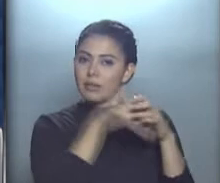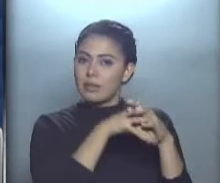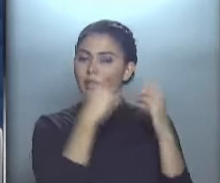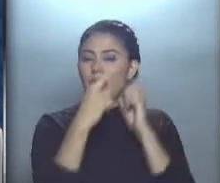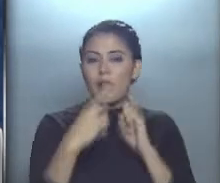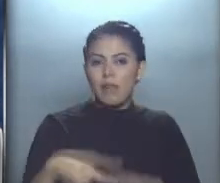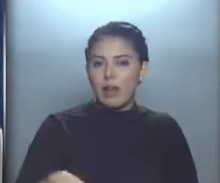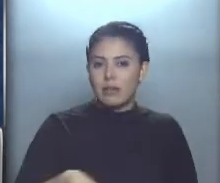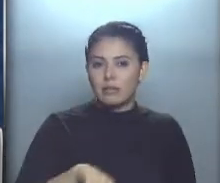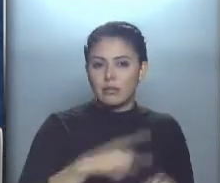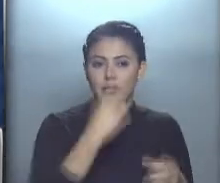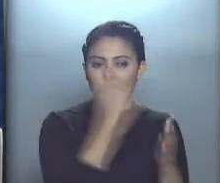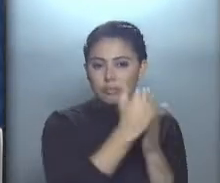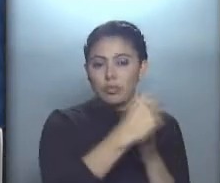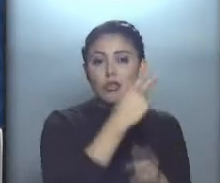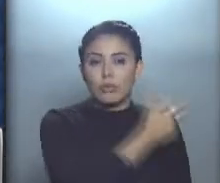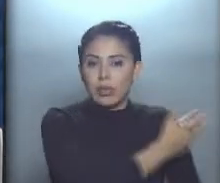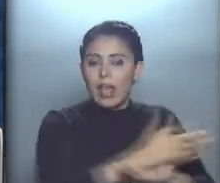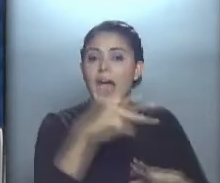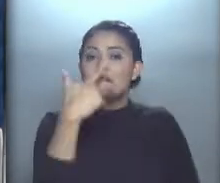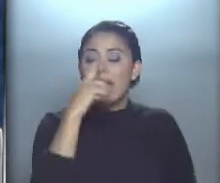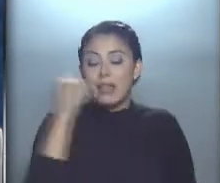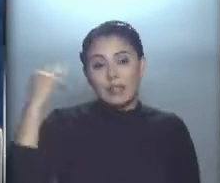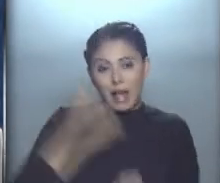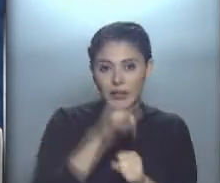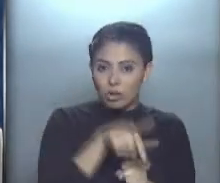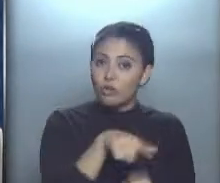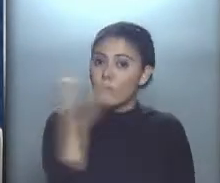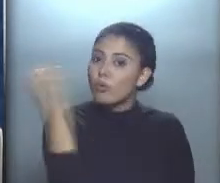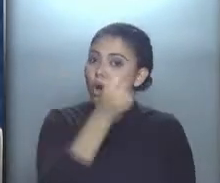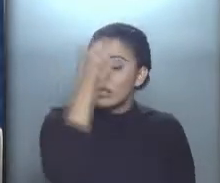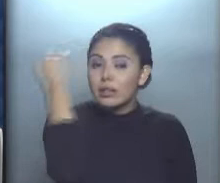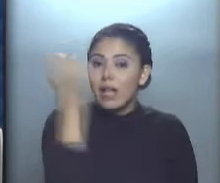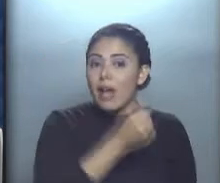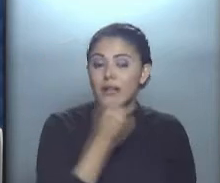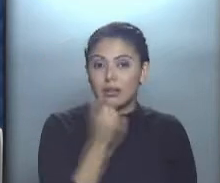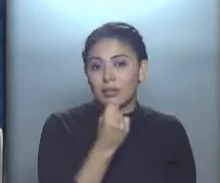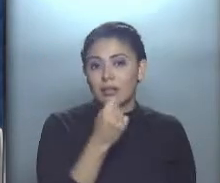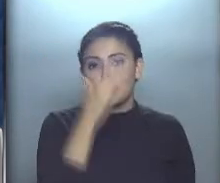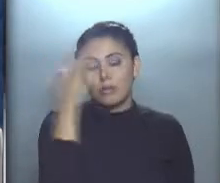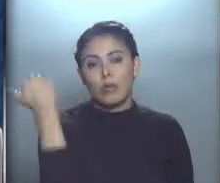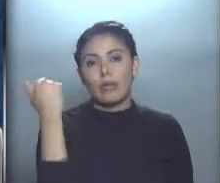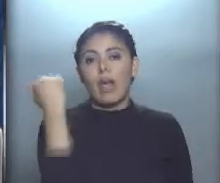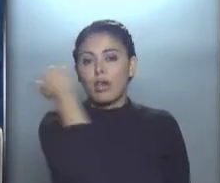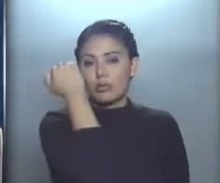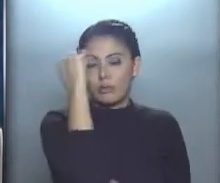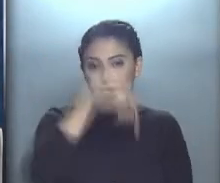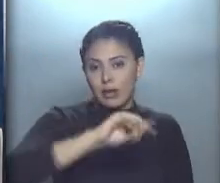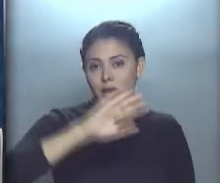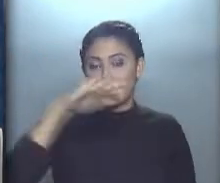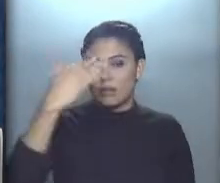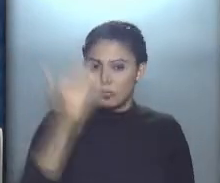saldos en los últimos 3 días. Eso es muy importante desde el punto de vista de la perspectiva macroeconómica de aquí en el